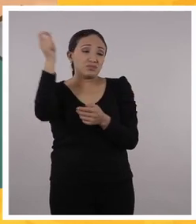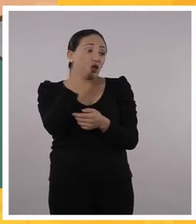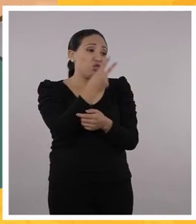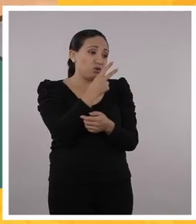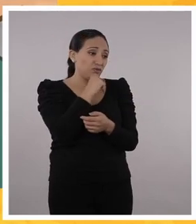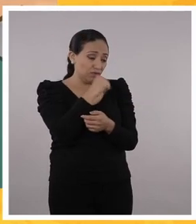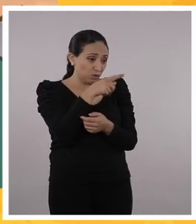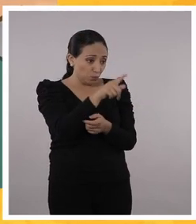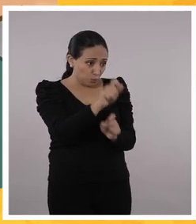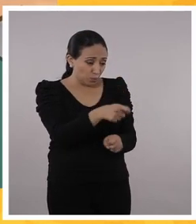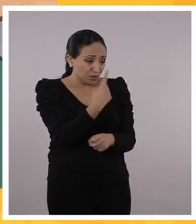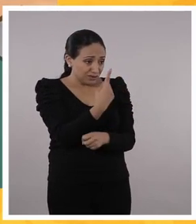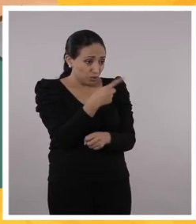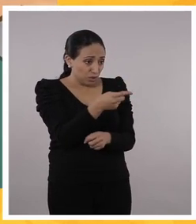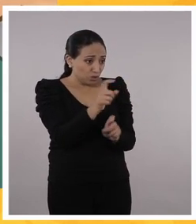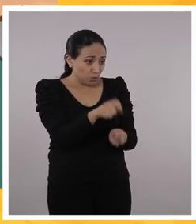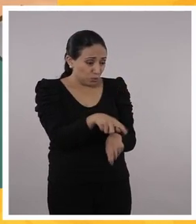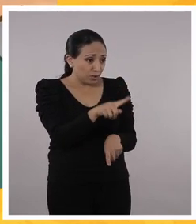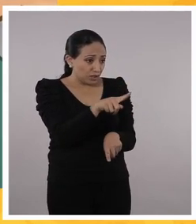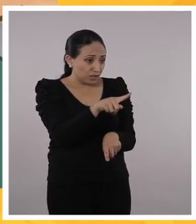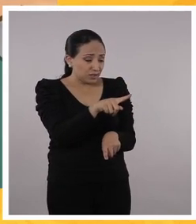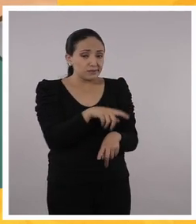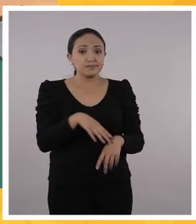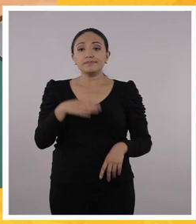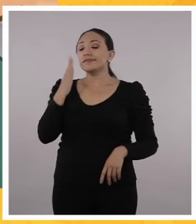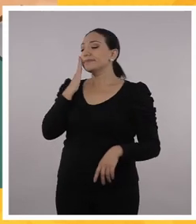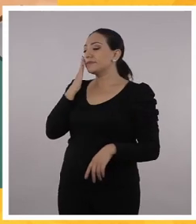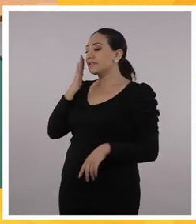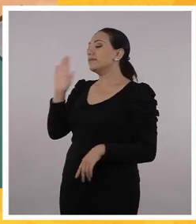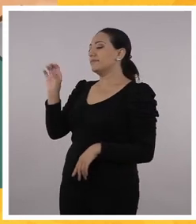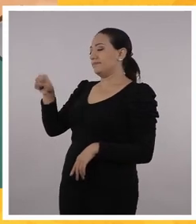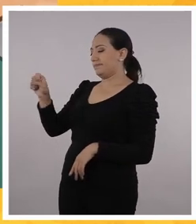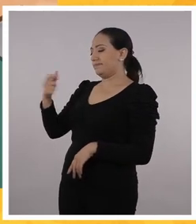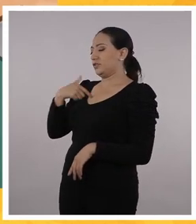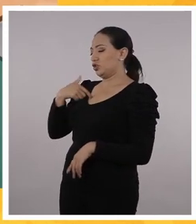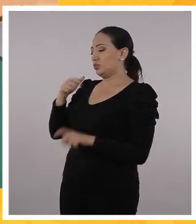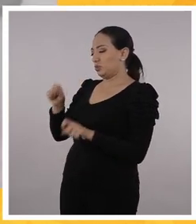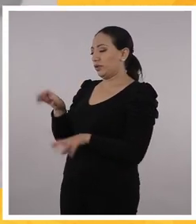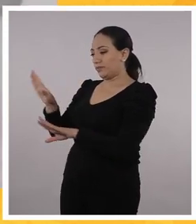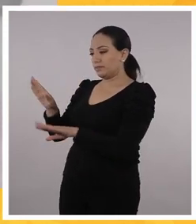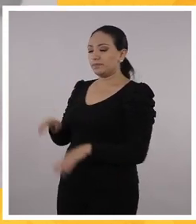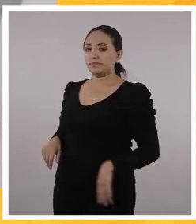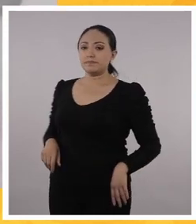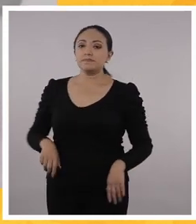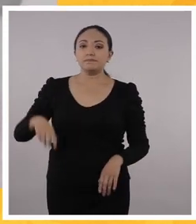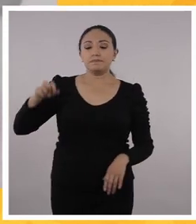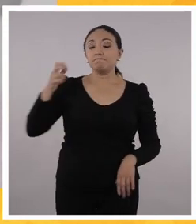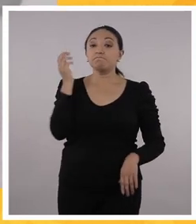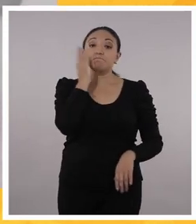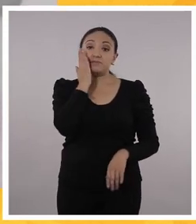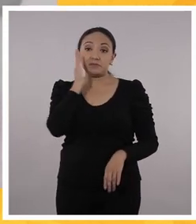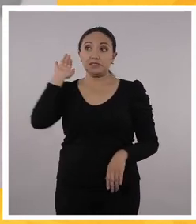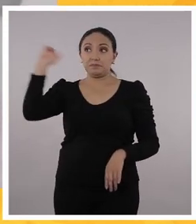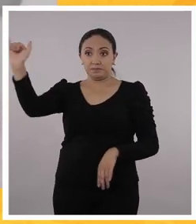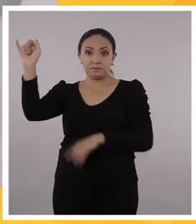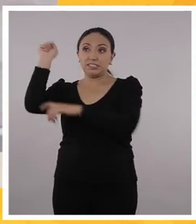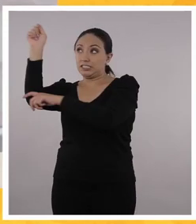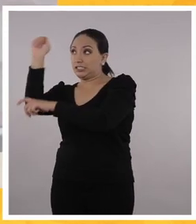tornillos. ¿Puedes encargarte tú sola del resto? Mamá sonrió. Claro que podía. Mamá es muy hábil y